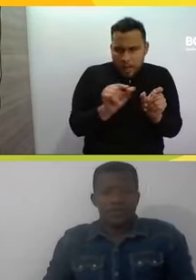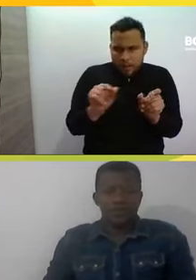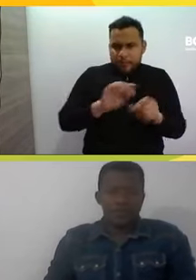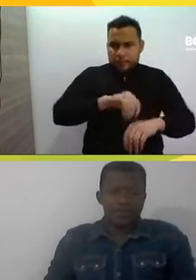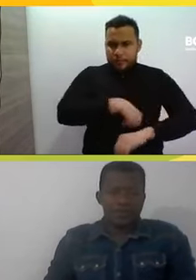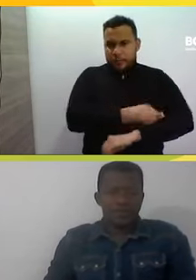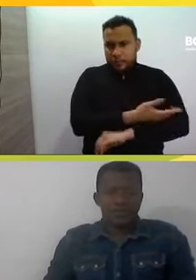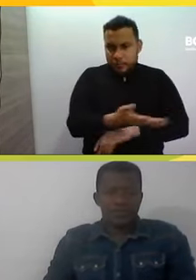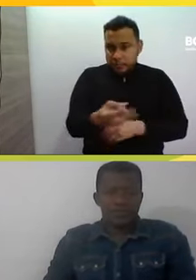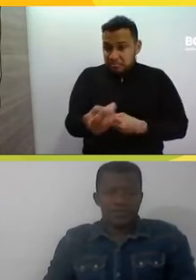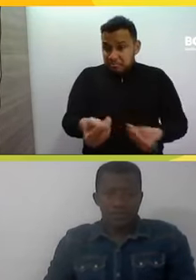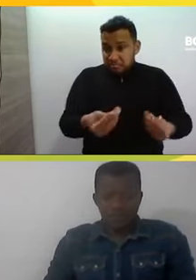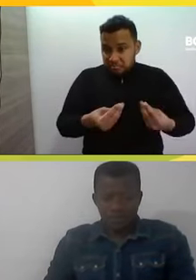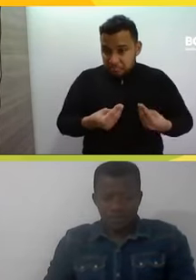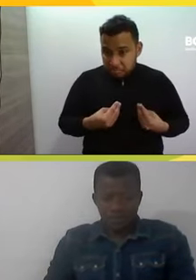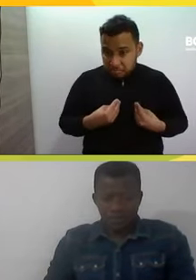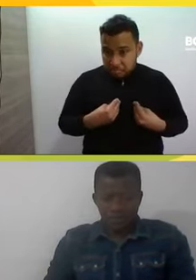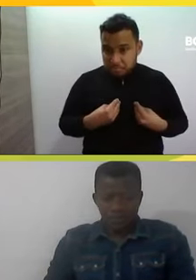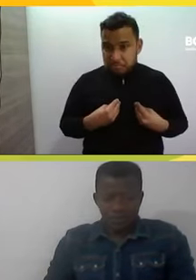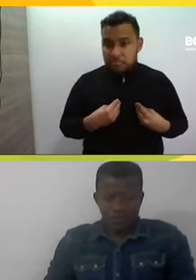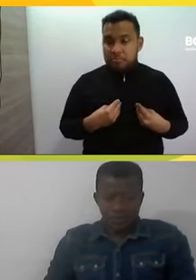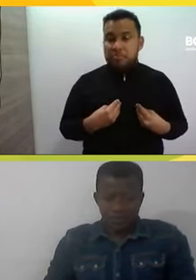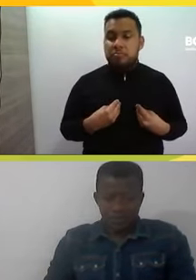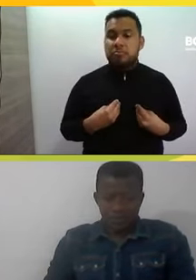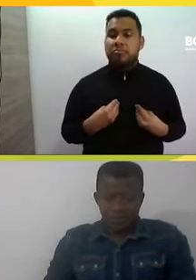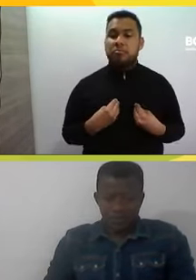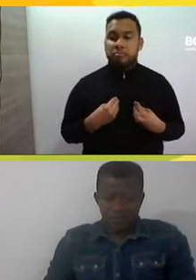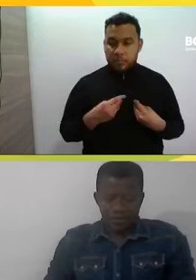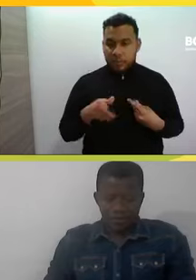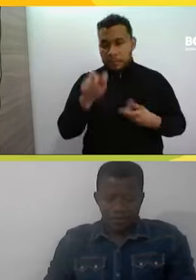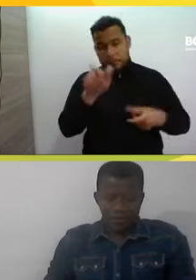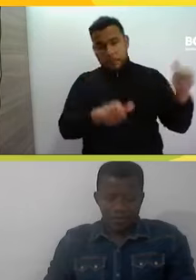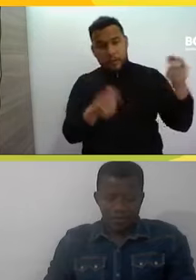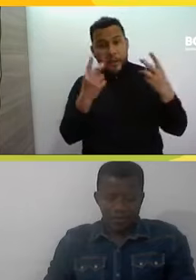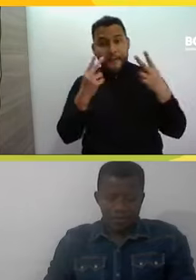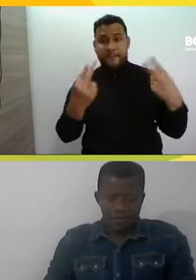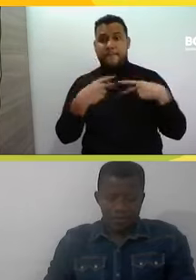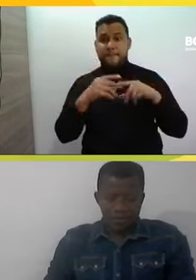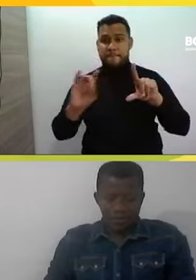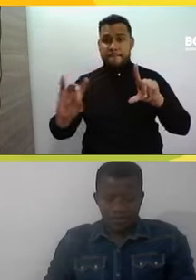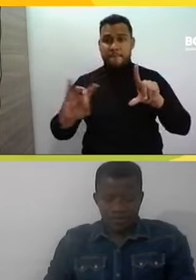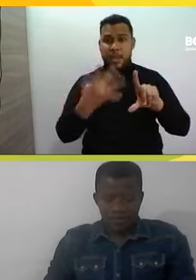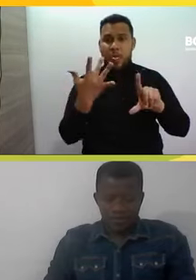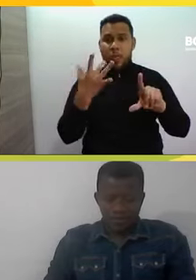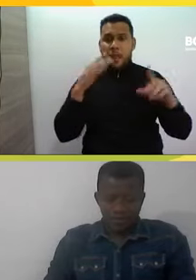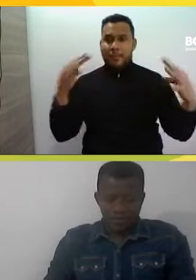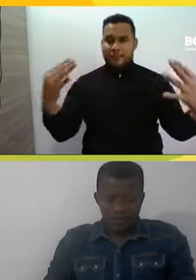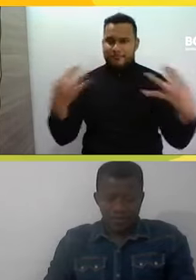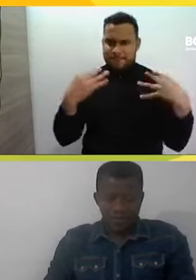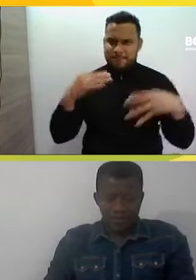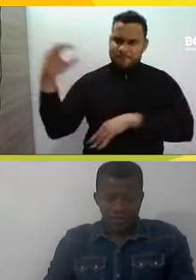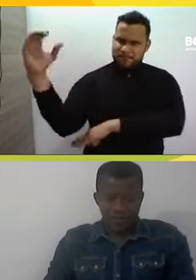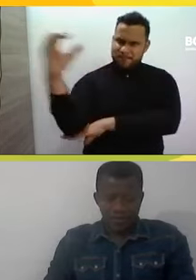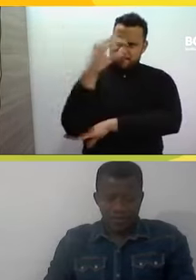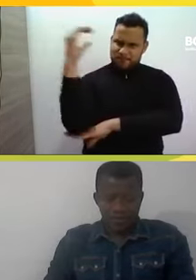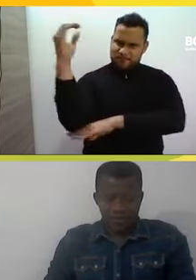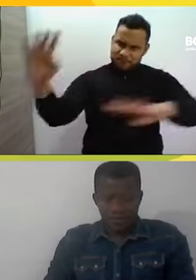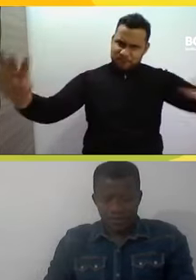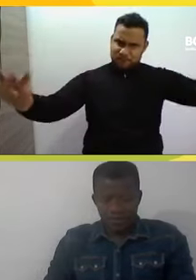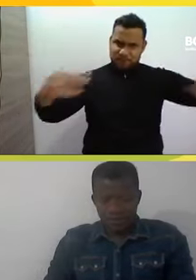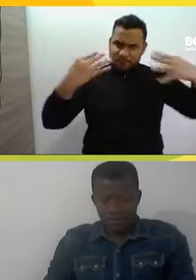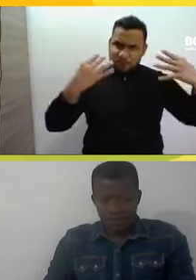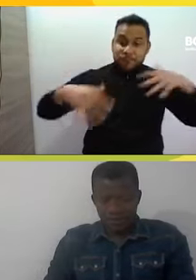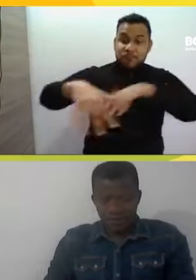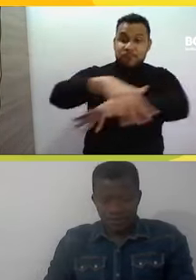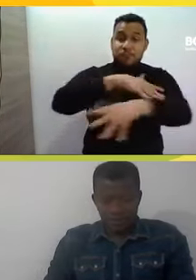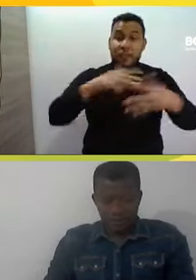quieran regalar a ese auditorio, a ese público virtual que se ha sumado desde toda Colombia en este marco de la